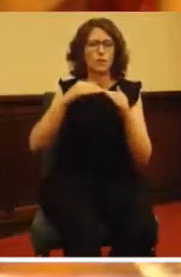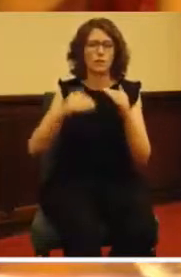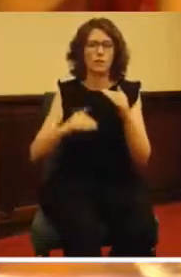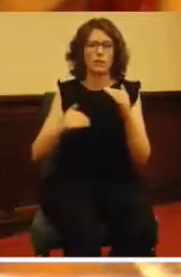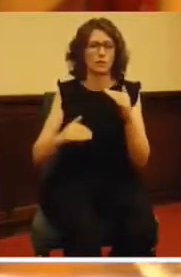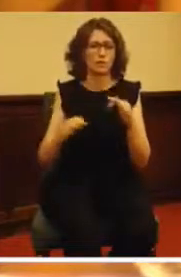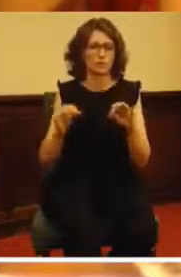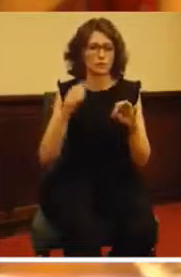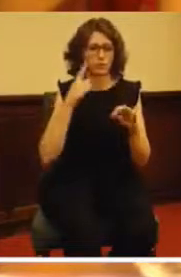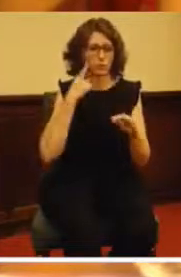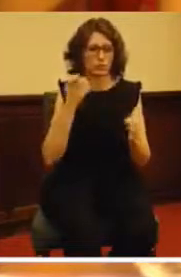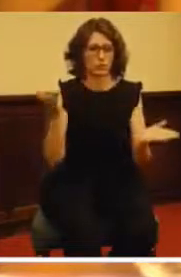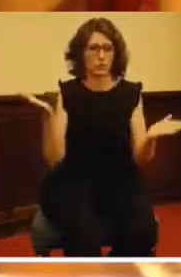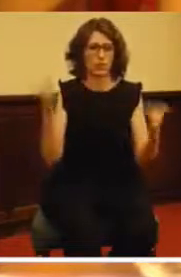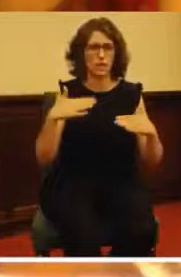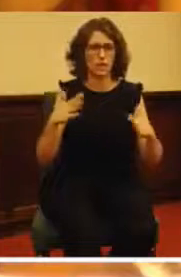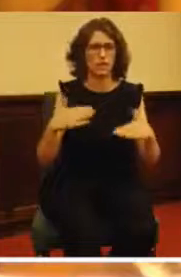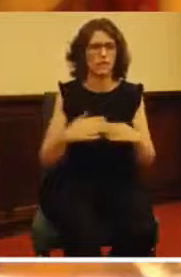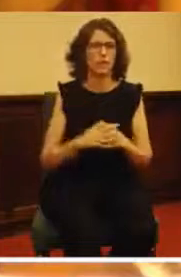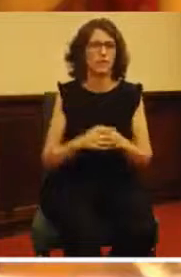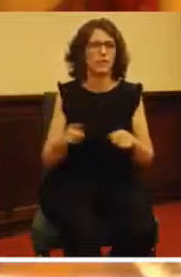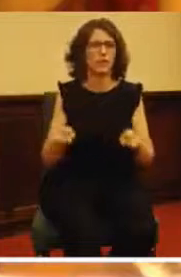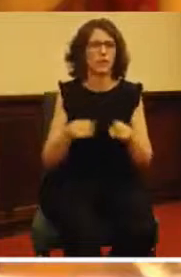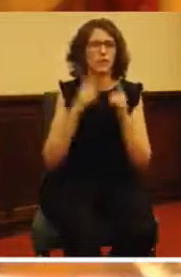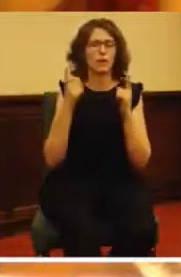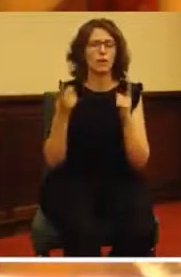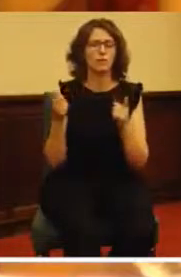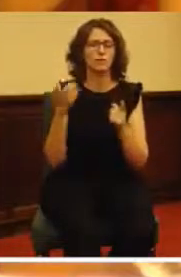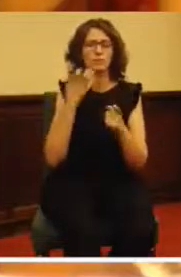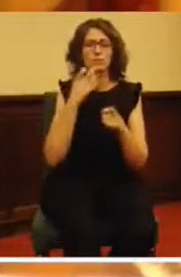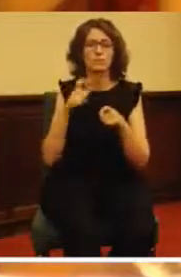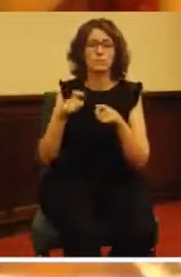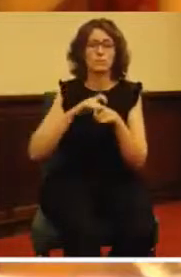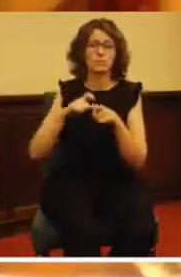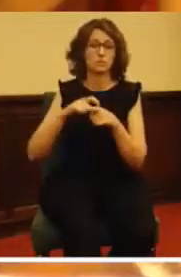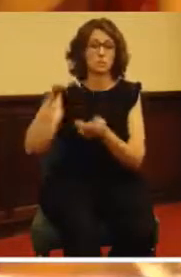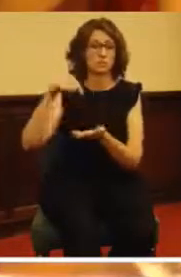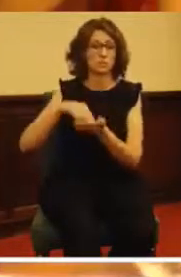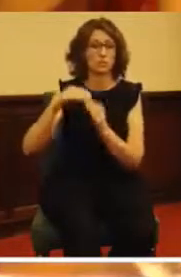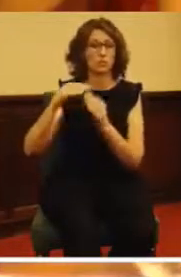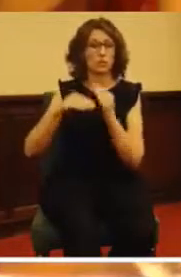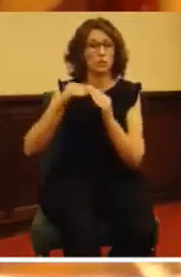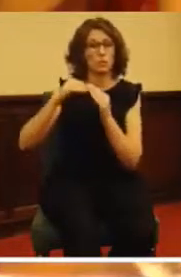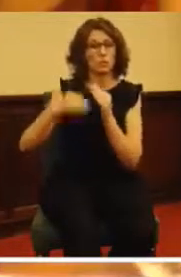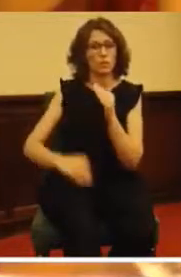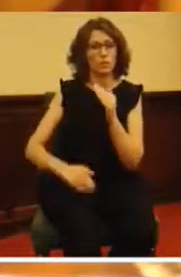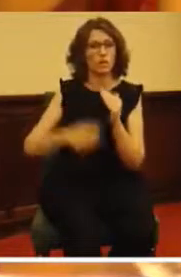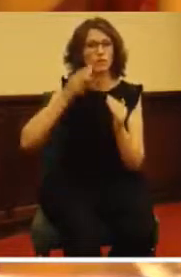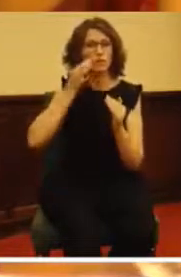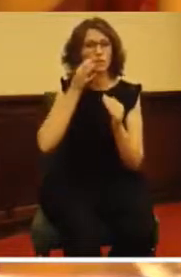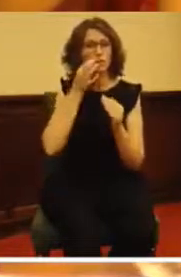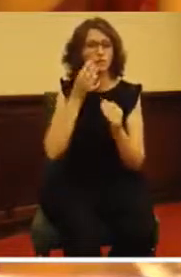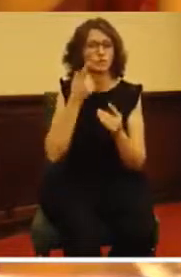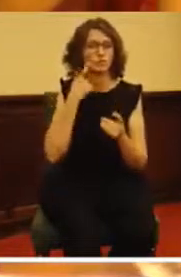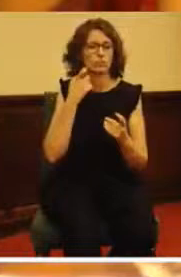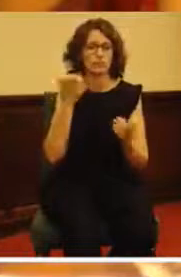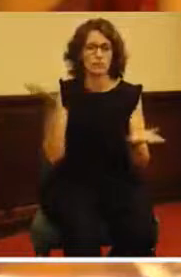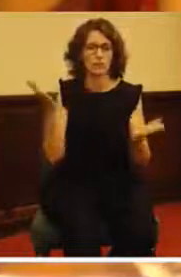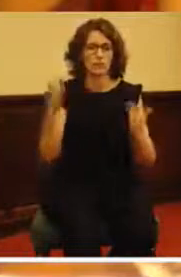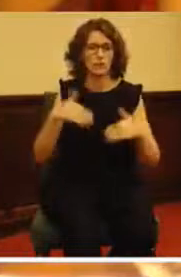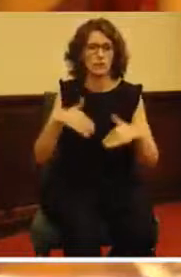debería, aunque bajemos de nuevo el tipo impositivo. Si nos situamos en el